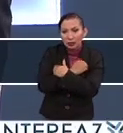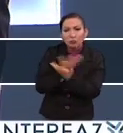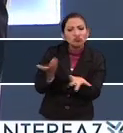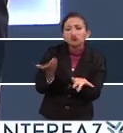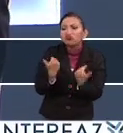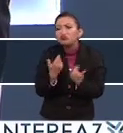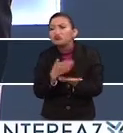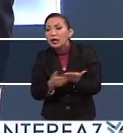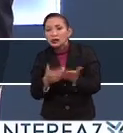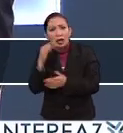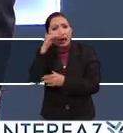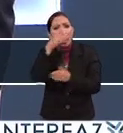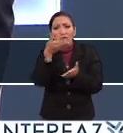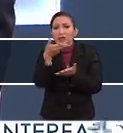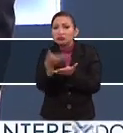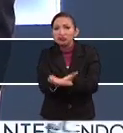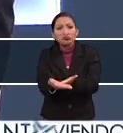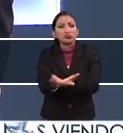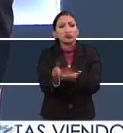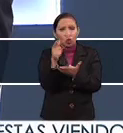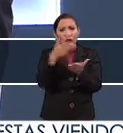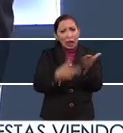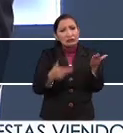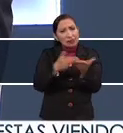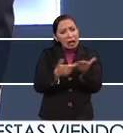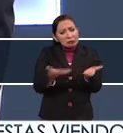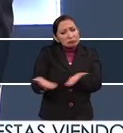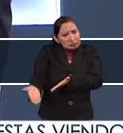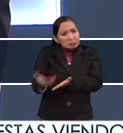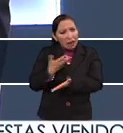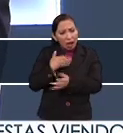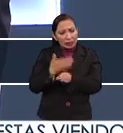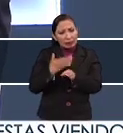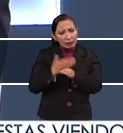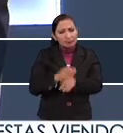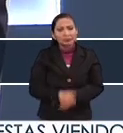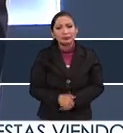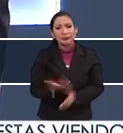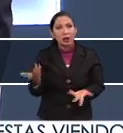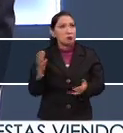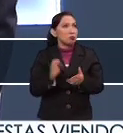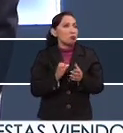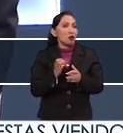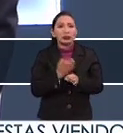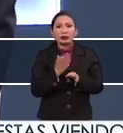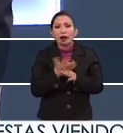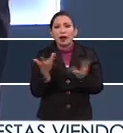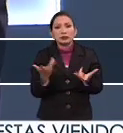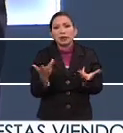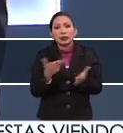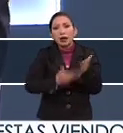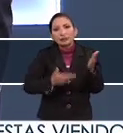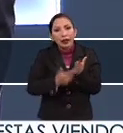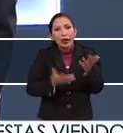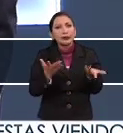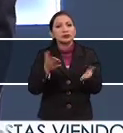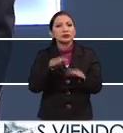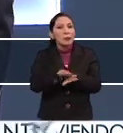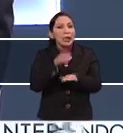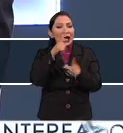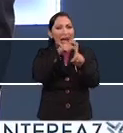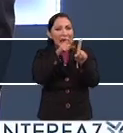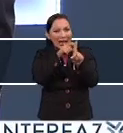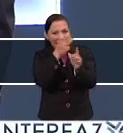y también sin costo hacer uno de los talleres que en este momento estemos impartiendo, que en este caso estamos haciendo talleres que tienen que ver